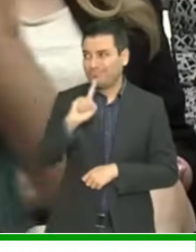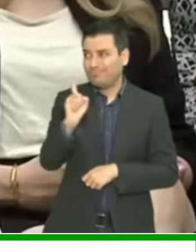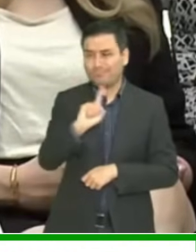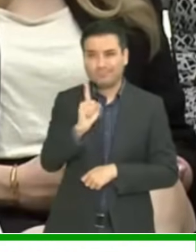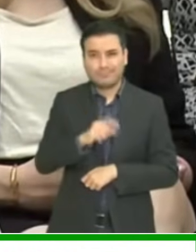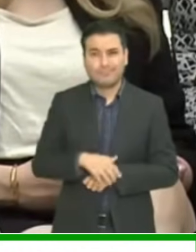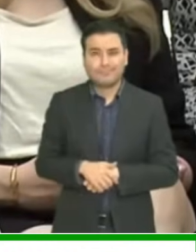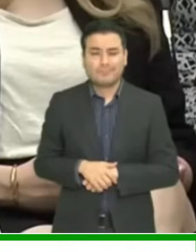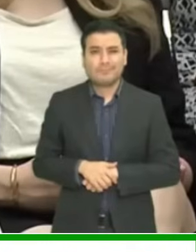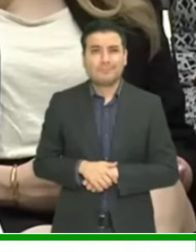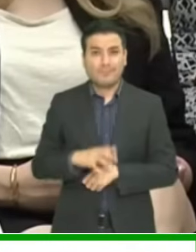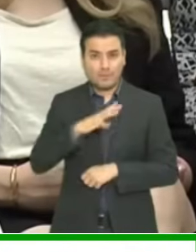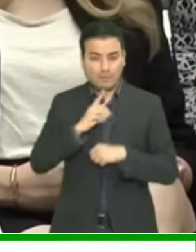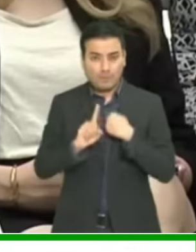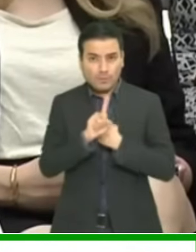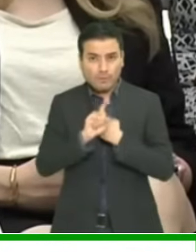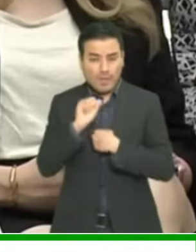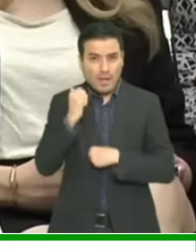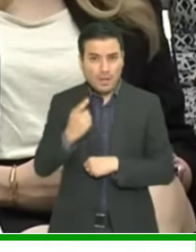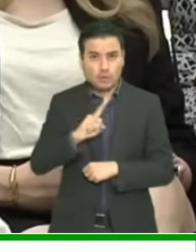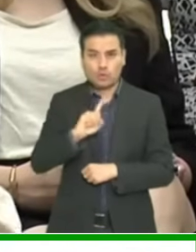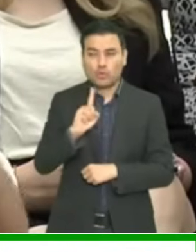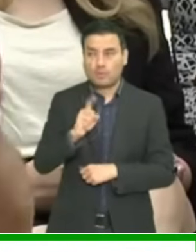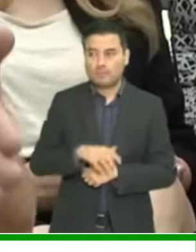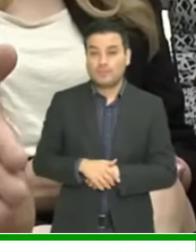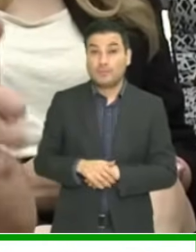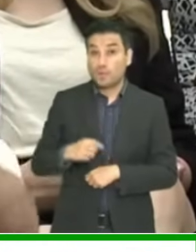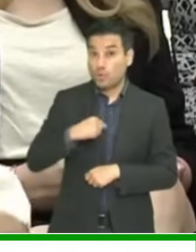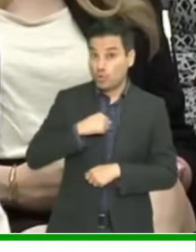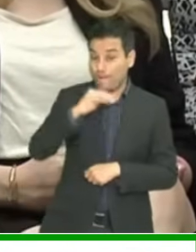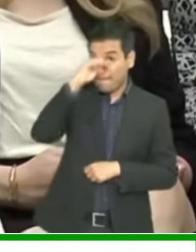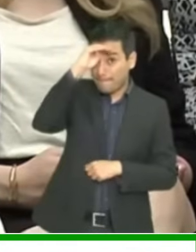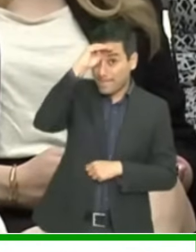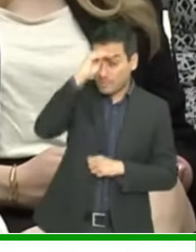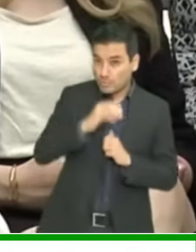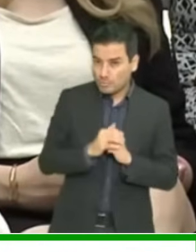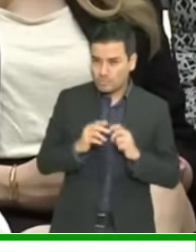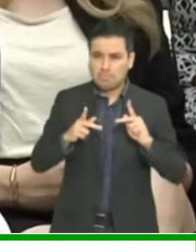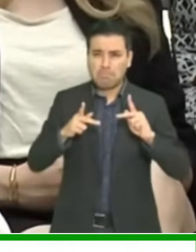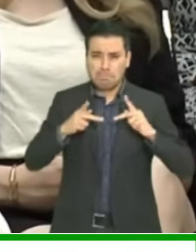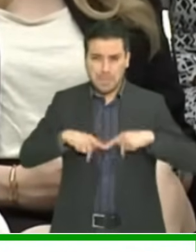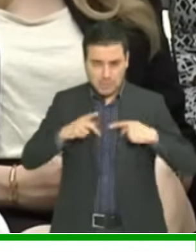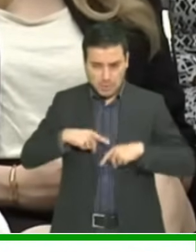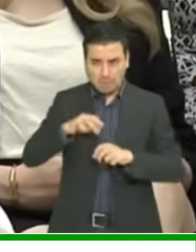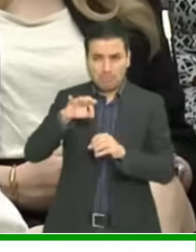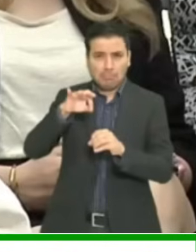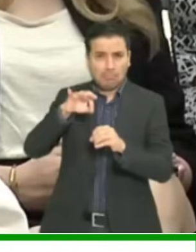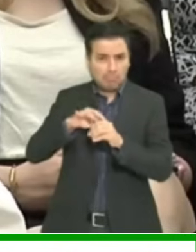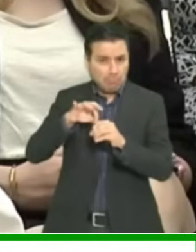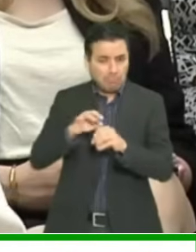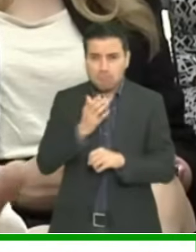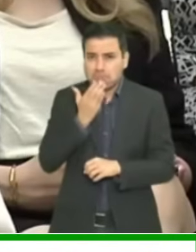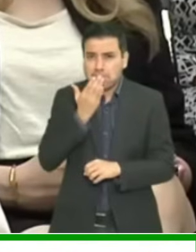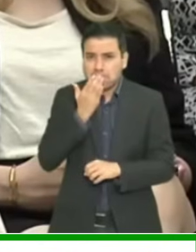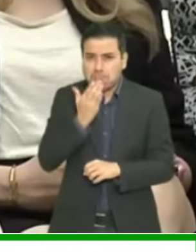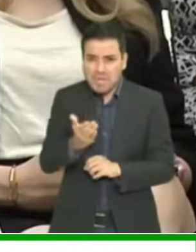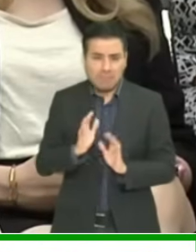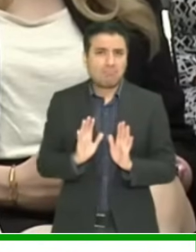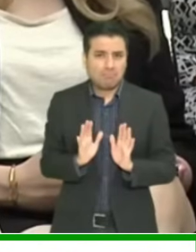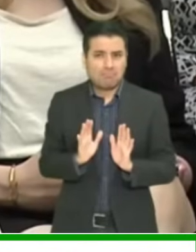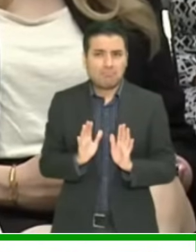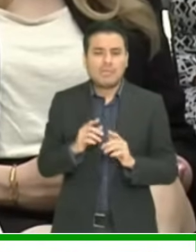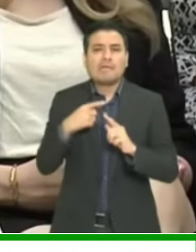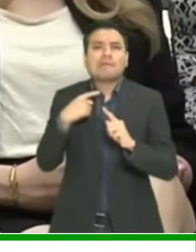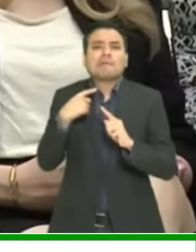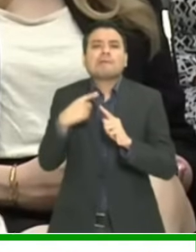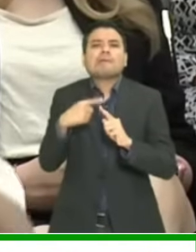creo. Sí creo que el ejercicio de voto tuvo una condición, como hemos dicho, donde los vecinos contaron los votos